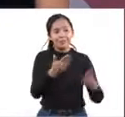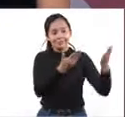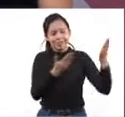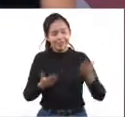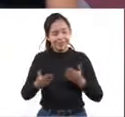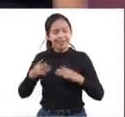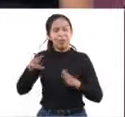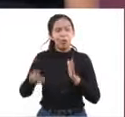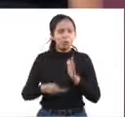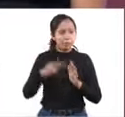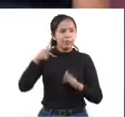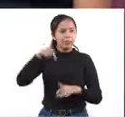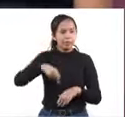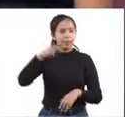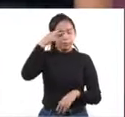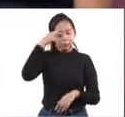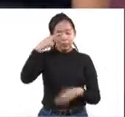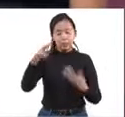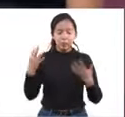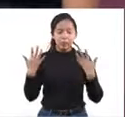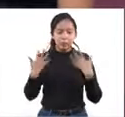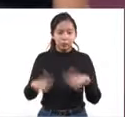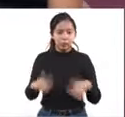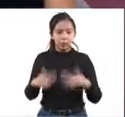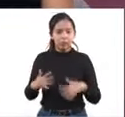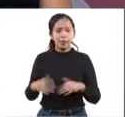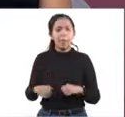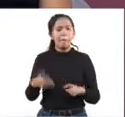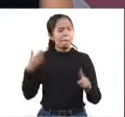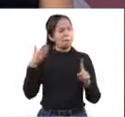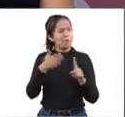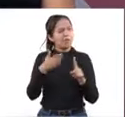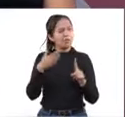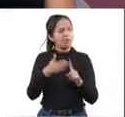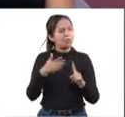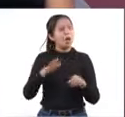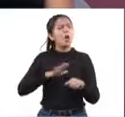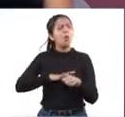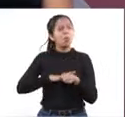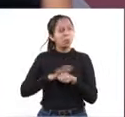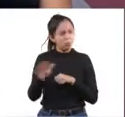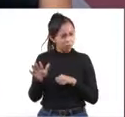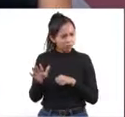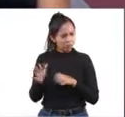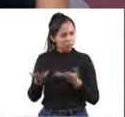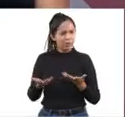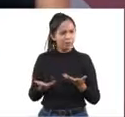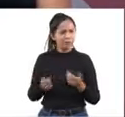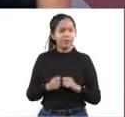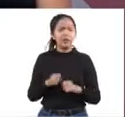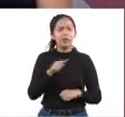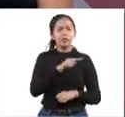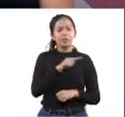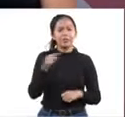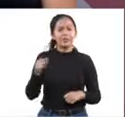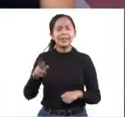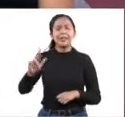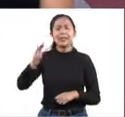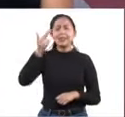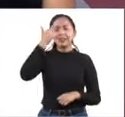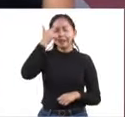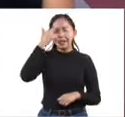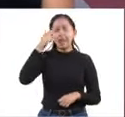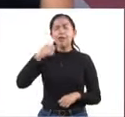Y siempre con el objetivo de que todos y todas regresen con un sentido que son de aquí y son de